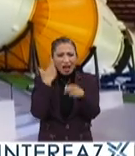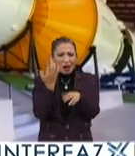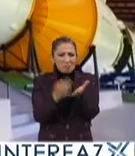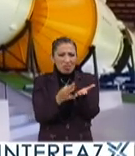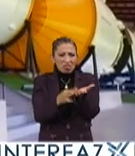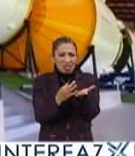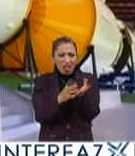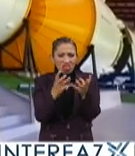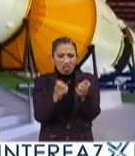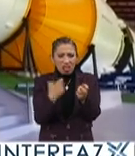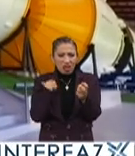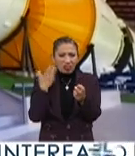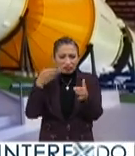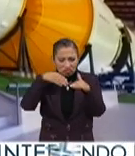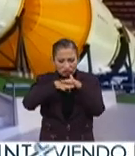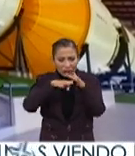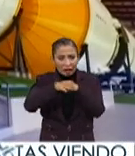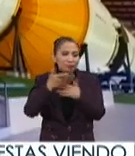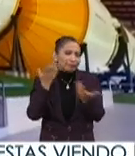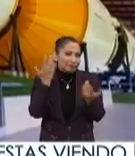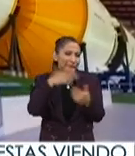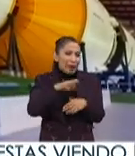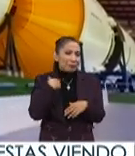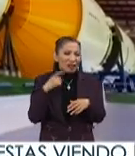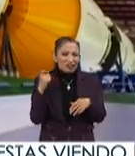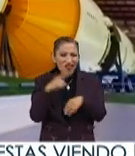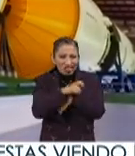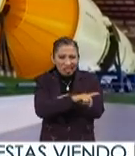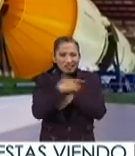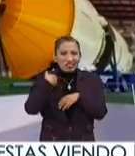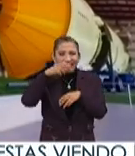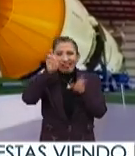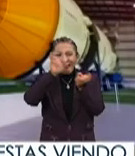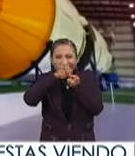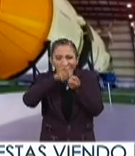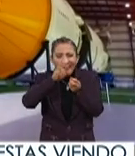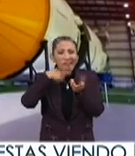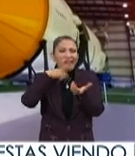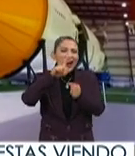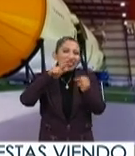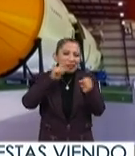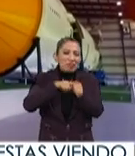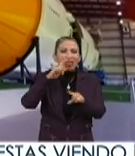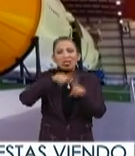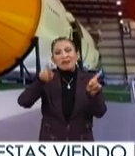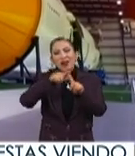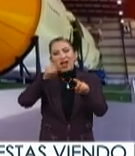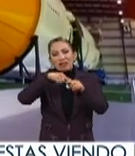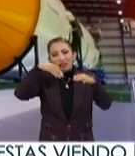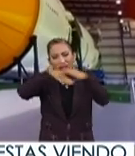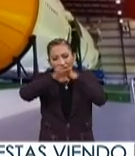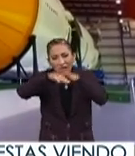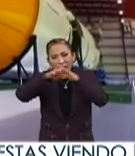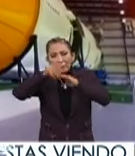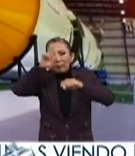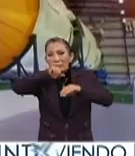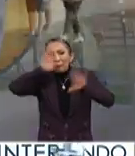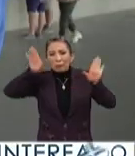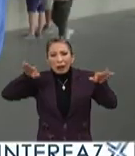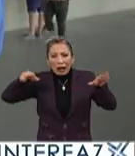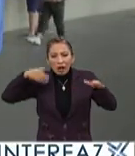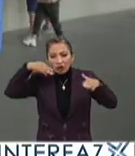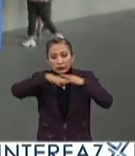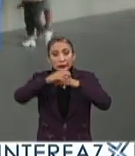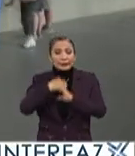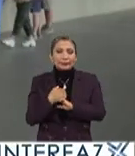el cohete, se metían los bichos, las ardillas y otro tipo de bichos, pájaros.